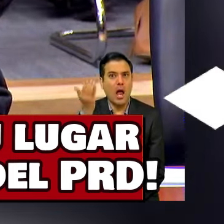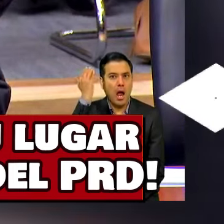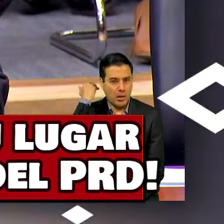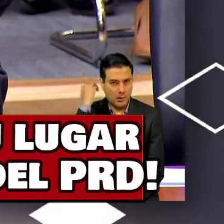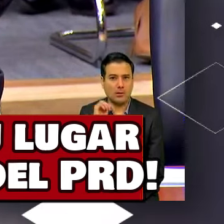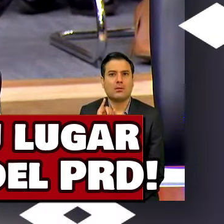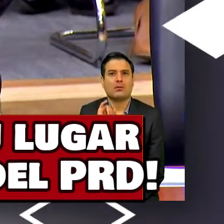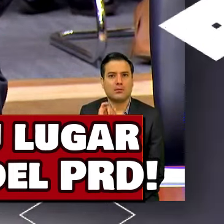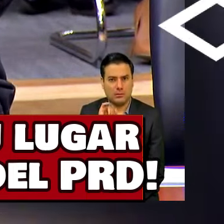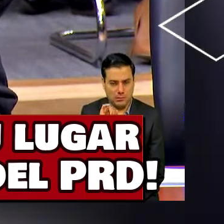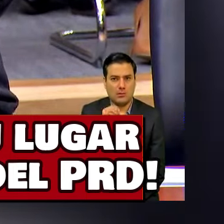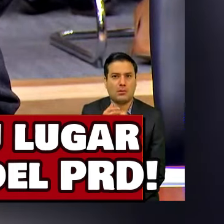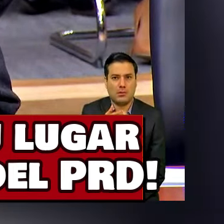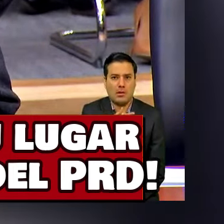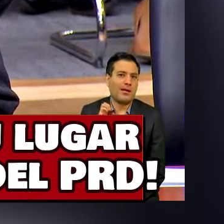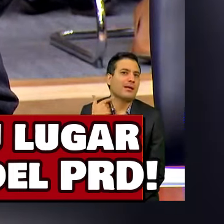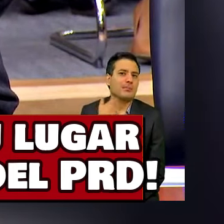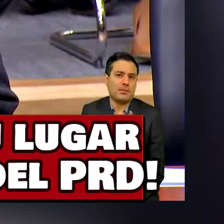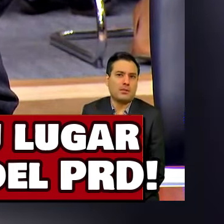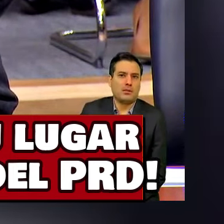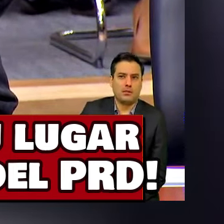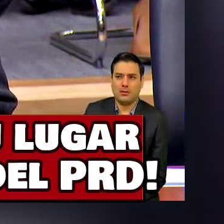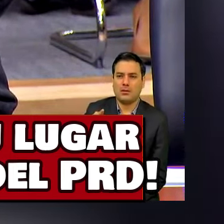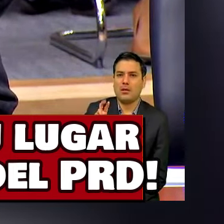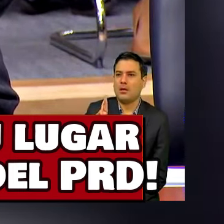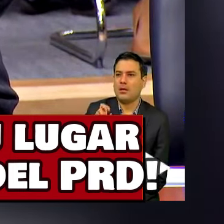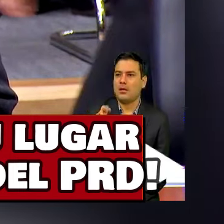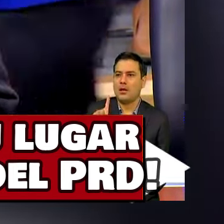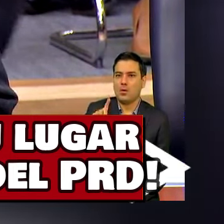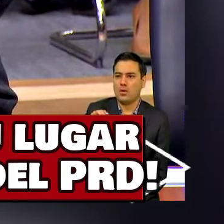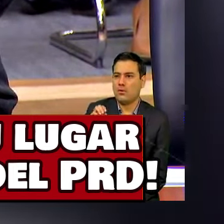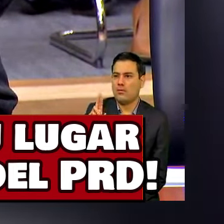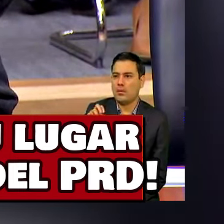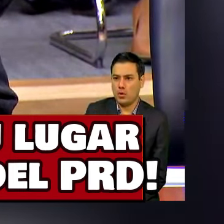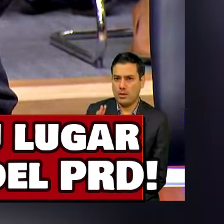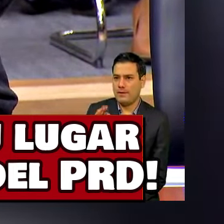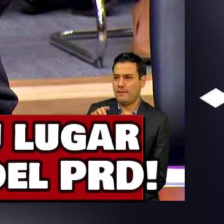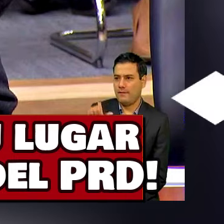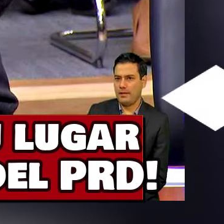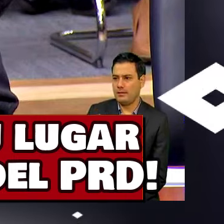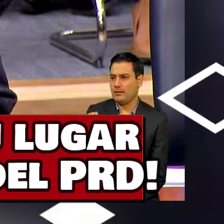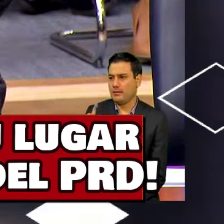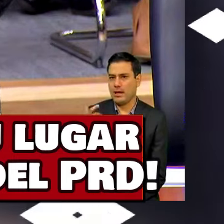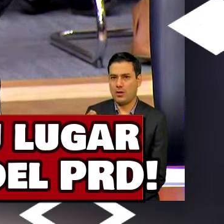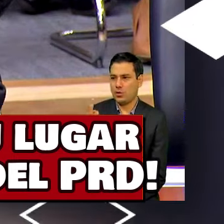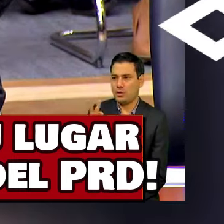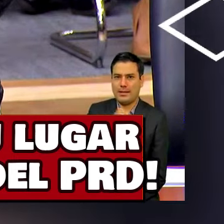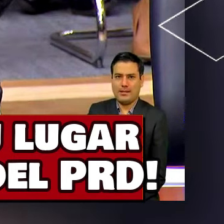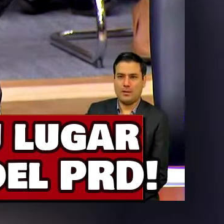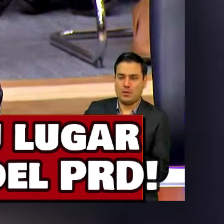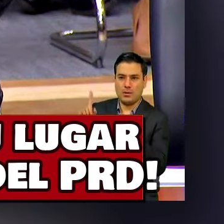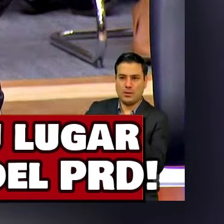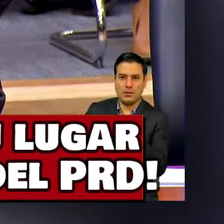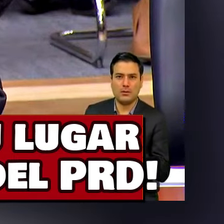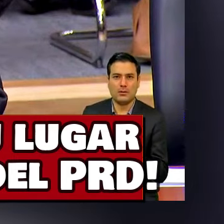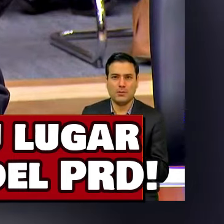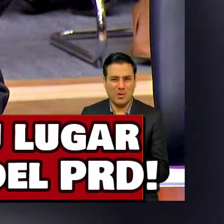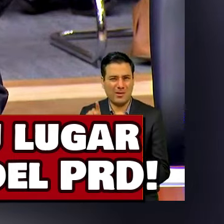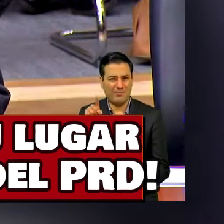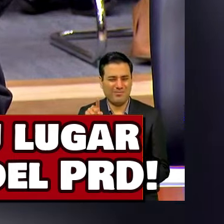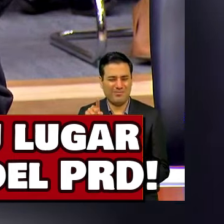el registro a Raúl Morón y a Félix Salgado Macedonio. Además, con un desconocimiento de la historia impresionante, él dice que la Constitución nos incluye a